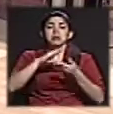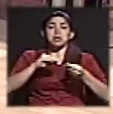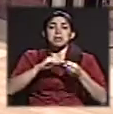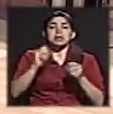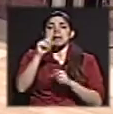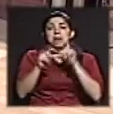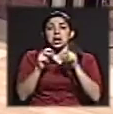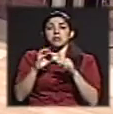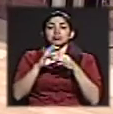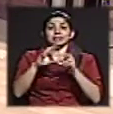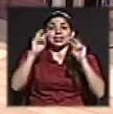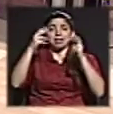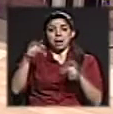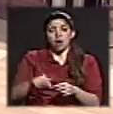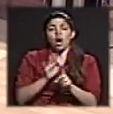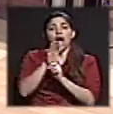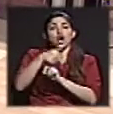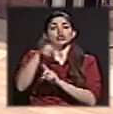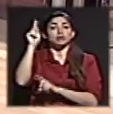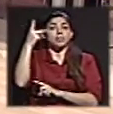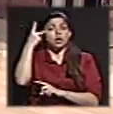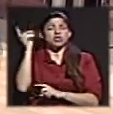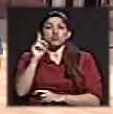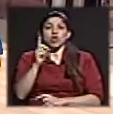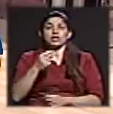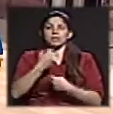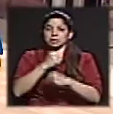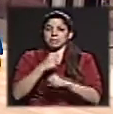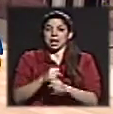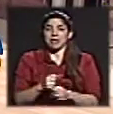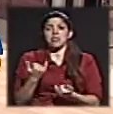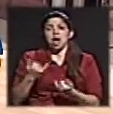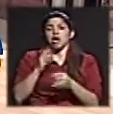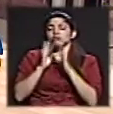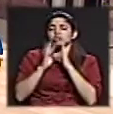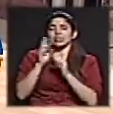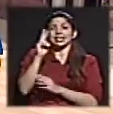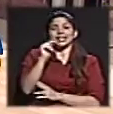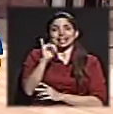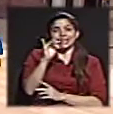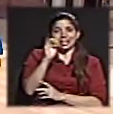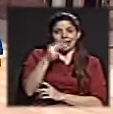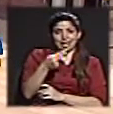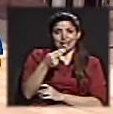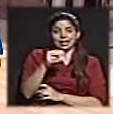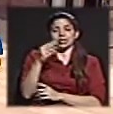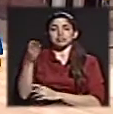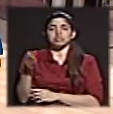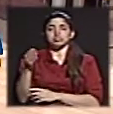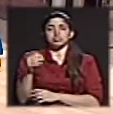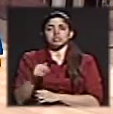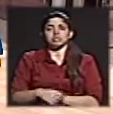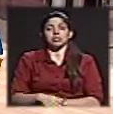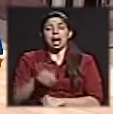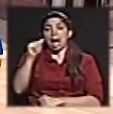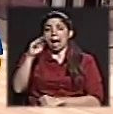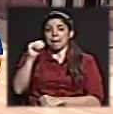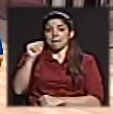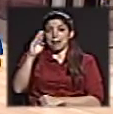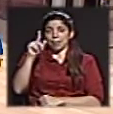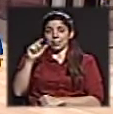sobre nuestro tema de hoy, acoso político en las municipalidades. Estamos conversando con Inés Méndez, con